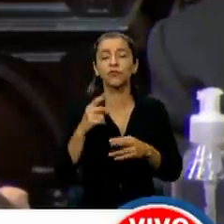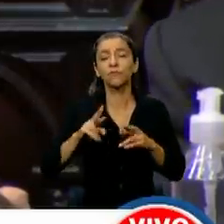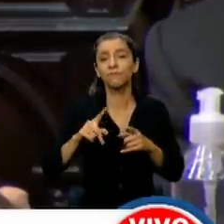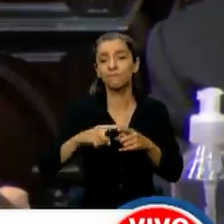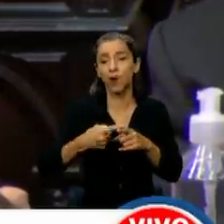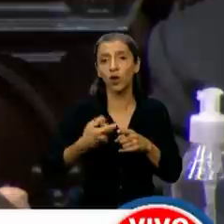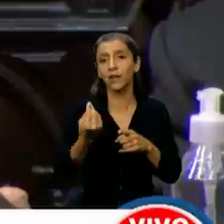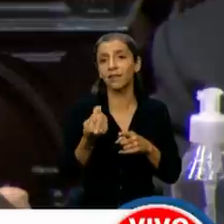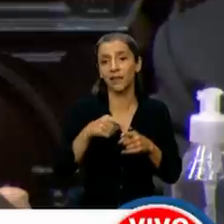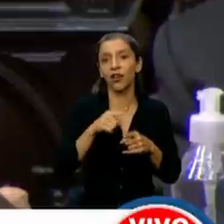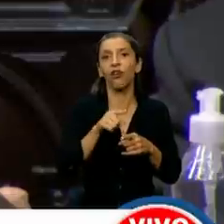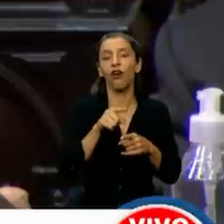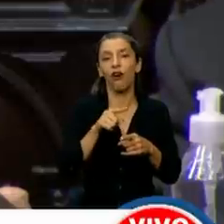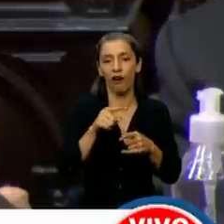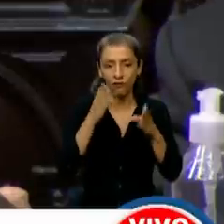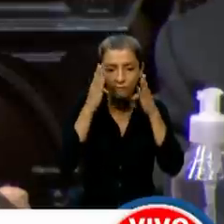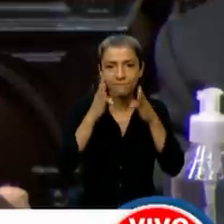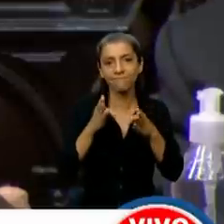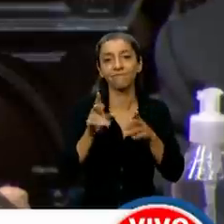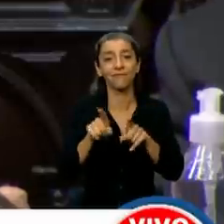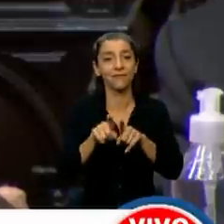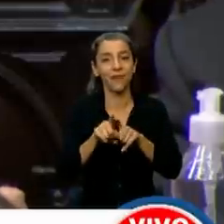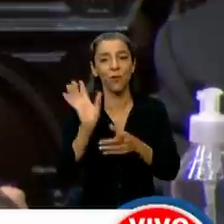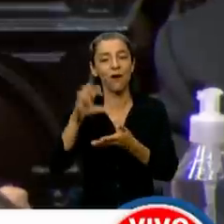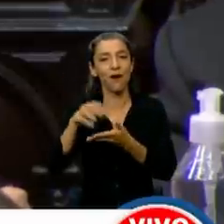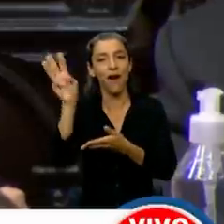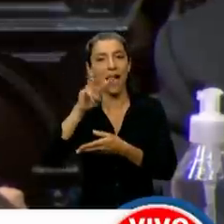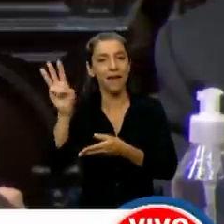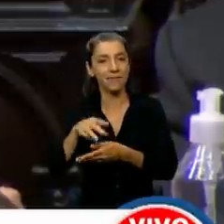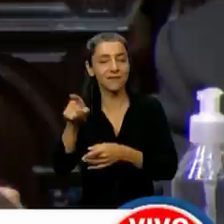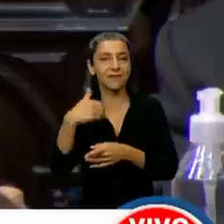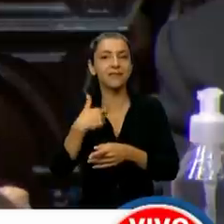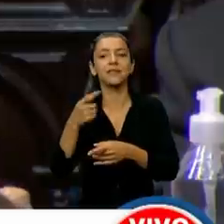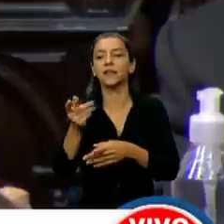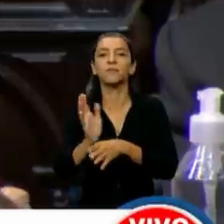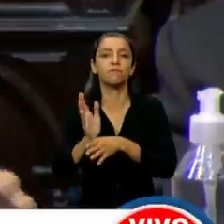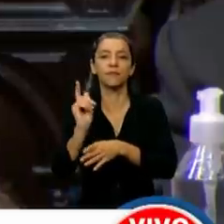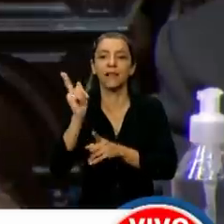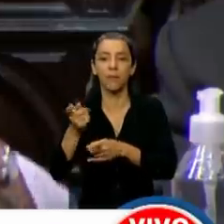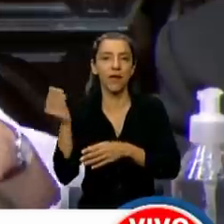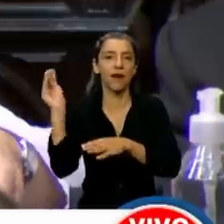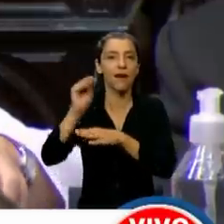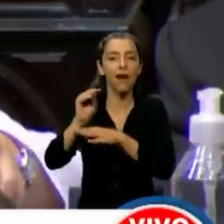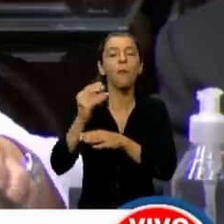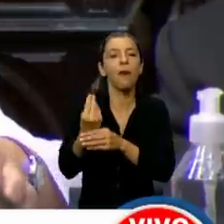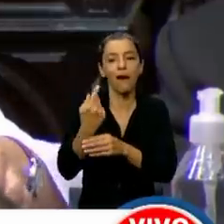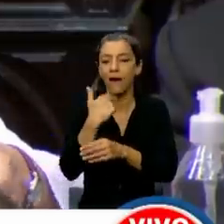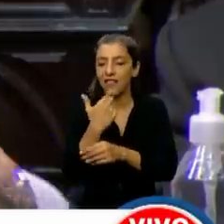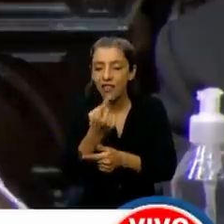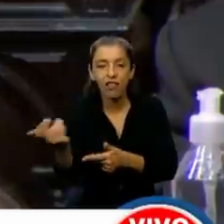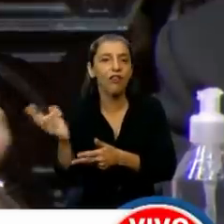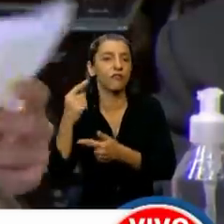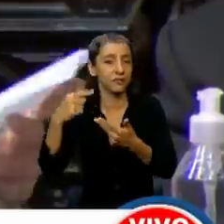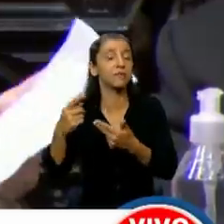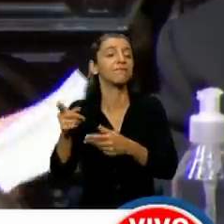lleva adelante la anses con el reconocimiento de aportes por tareas de cuidados de hijo esto se puede observar